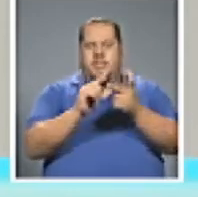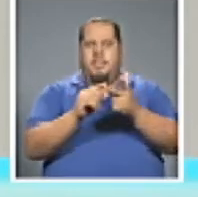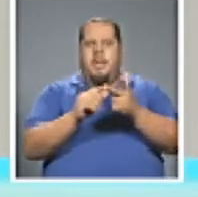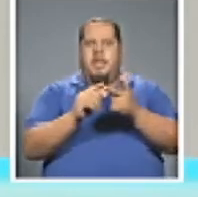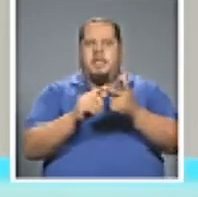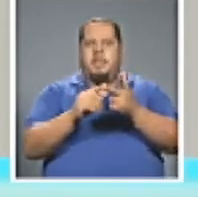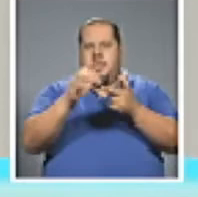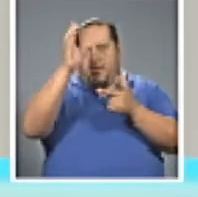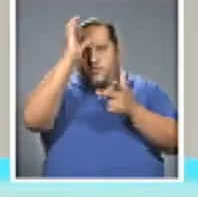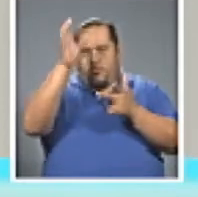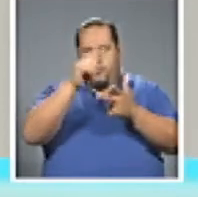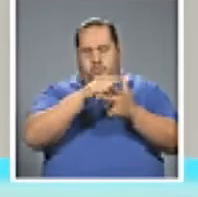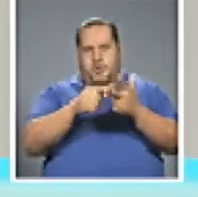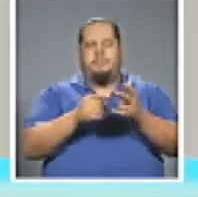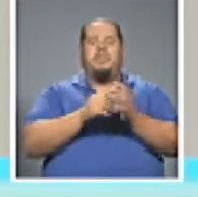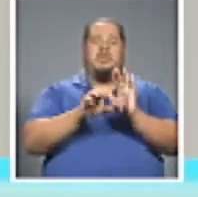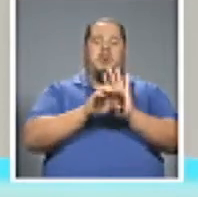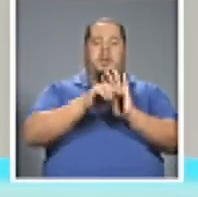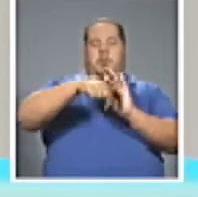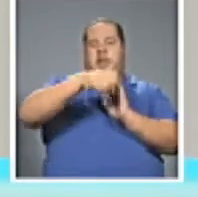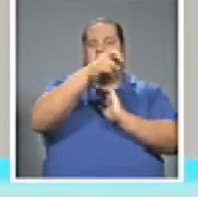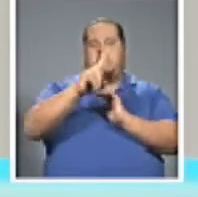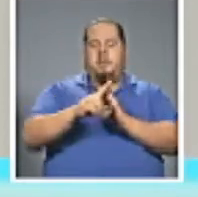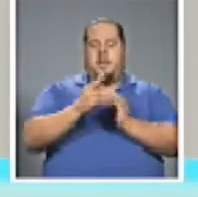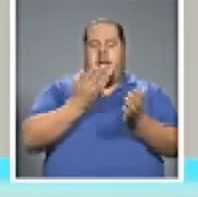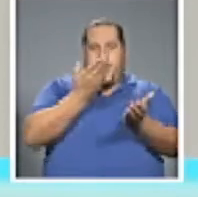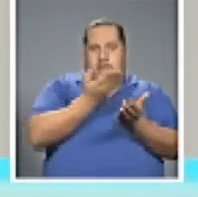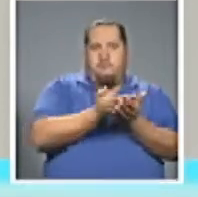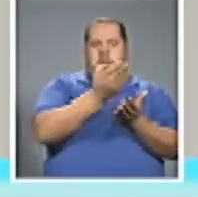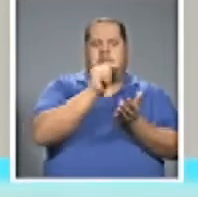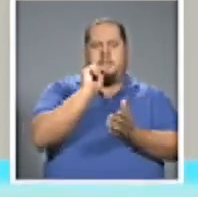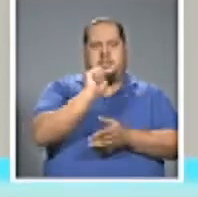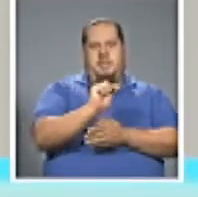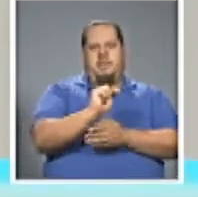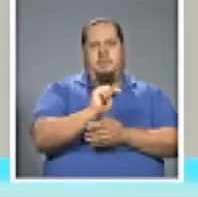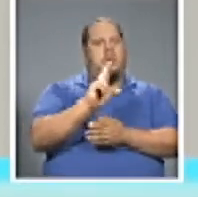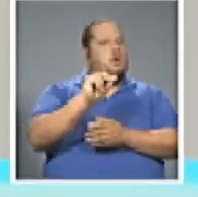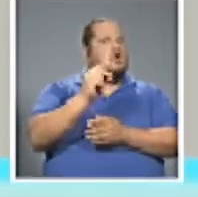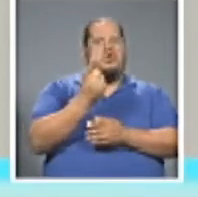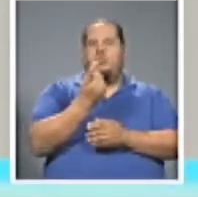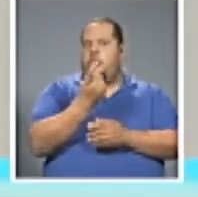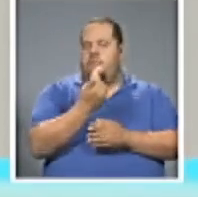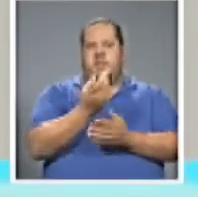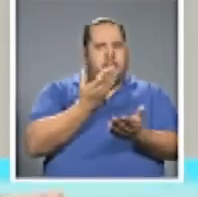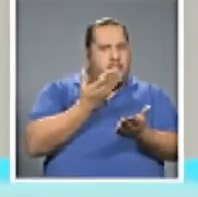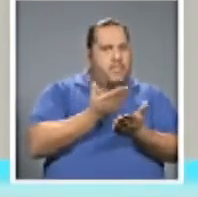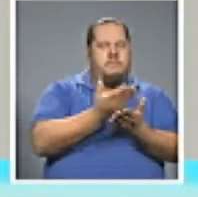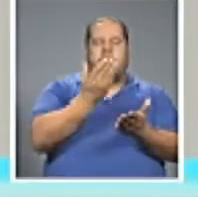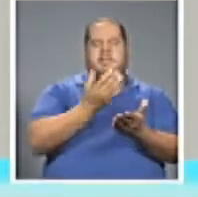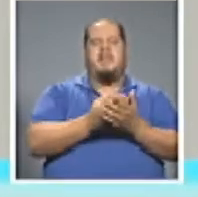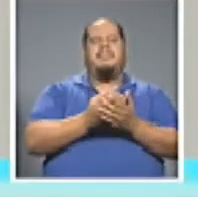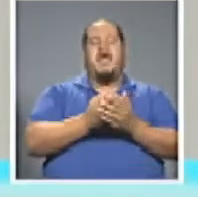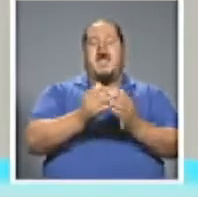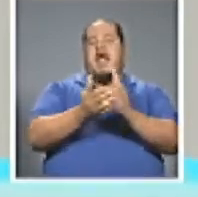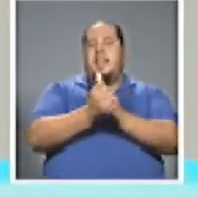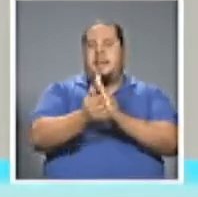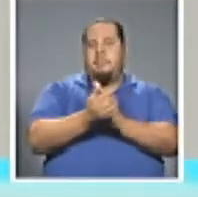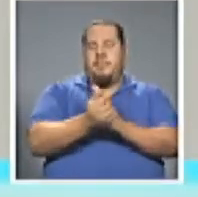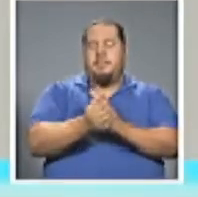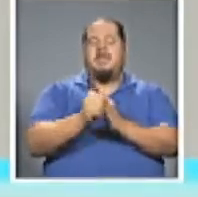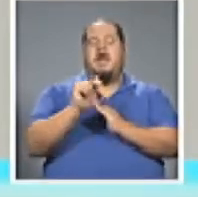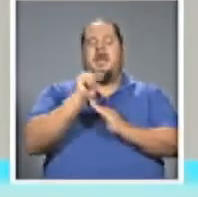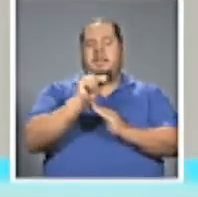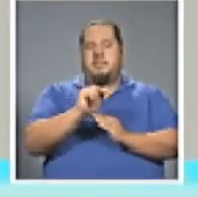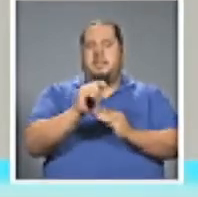Costa Rica, en educación preescolar, la oferta está ahí. No es un caso de falta de oferta. La capacidad está instalada,